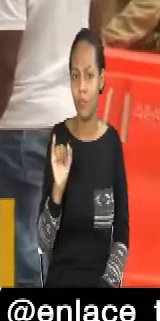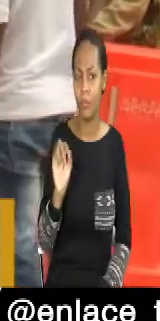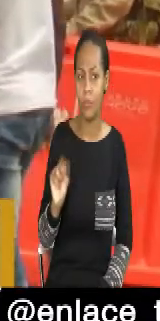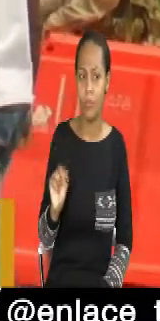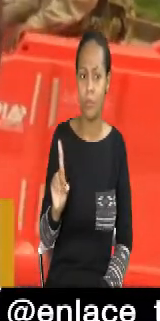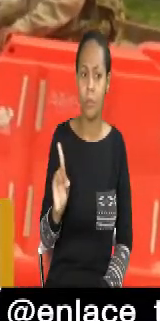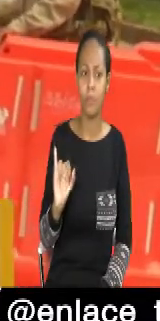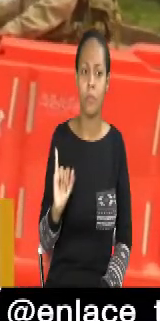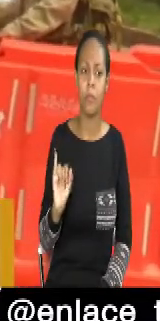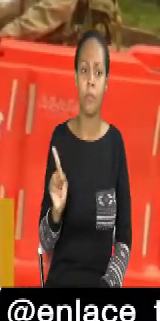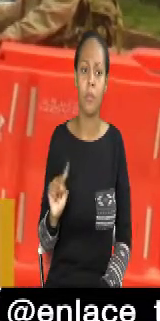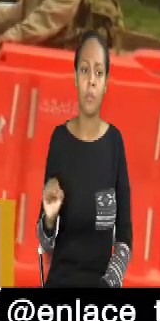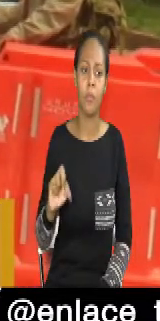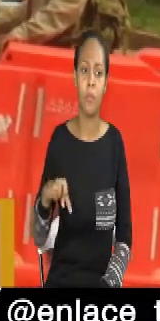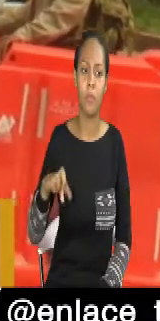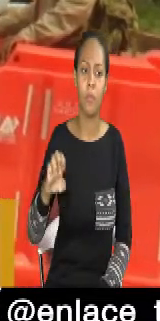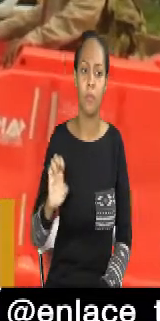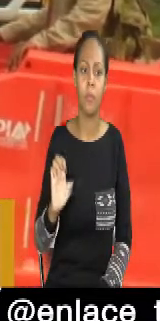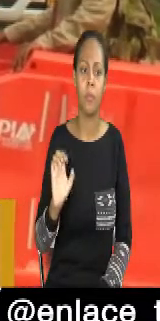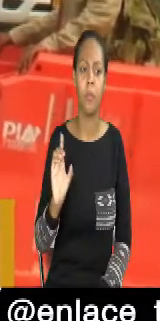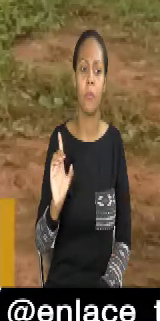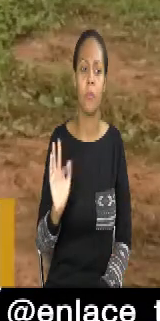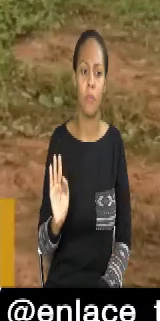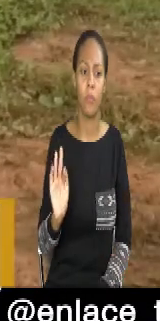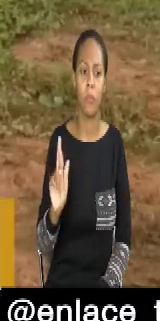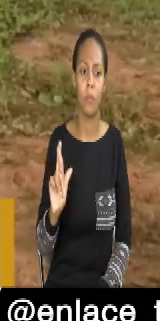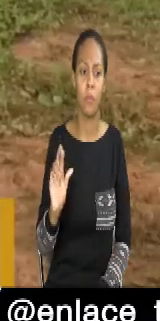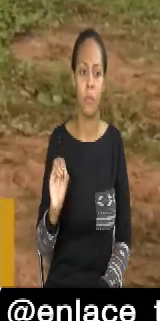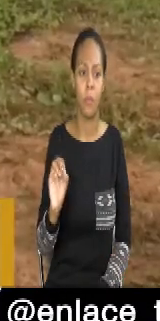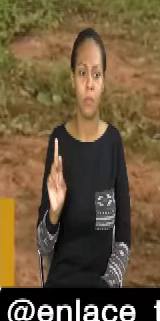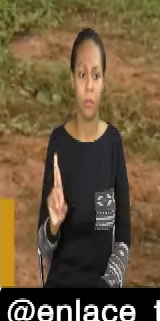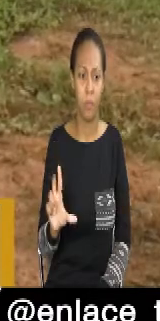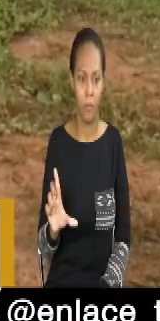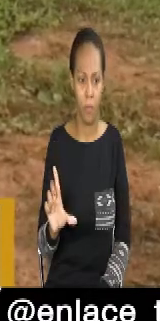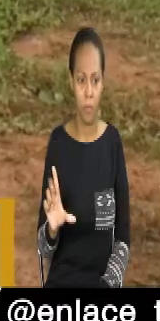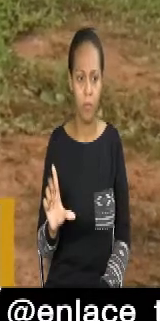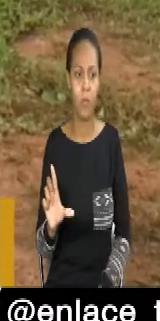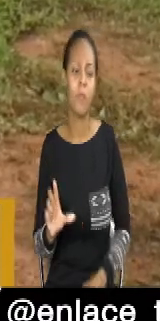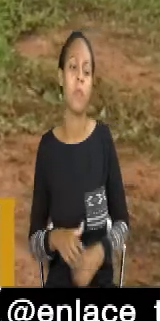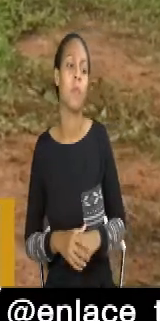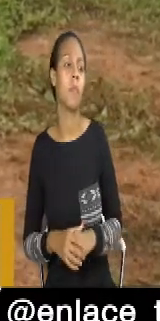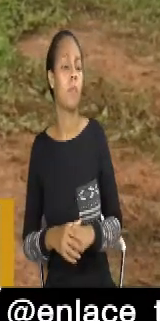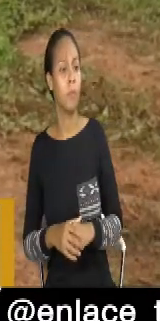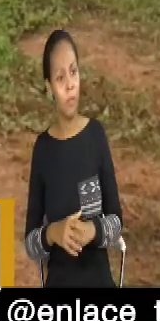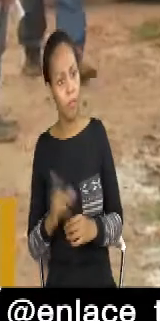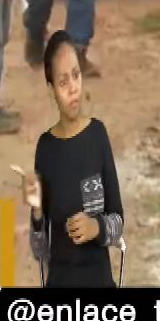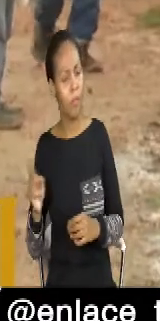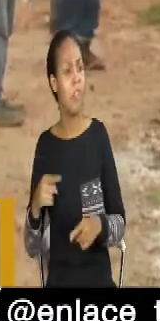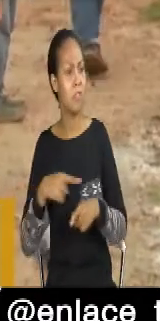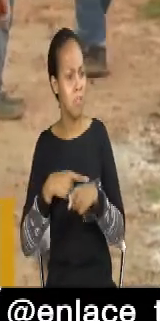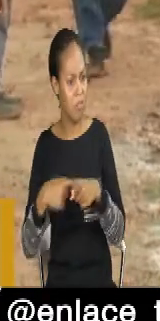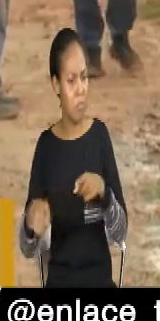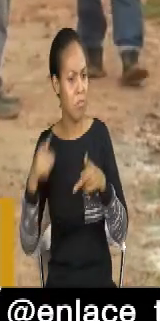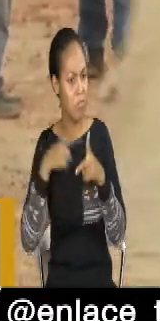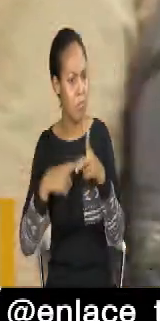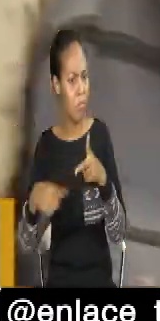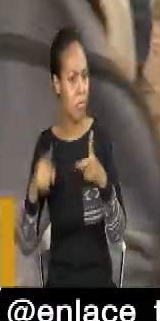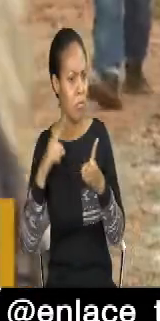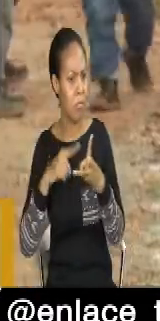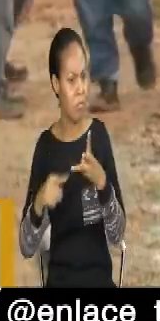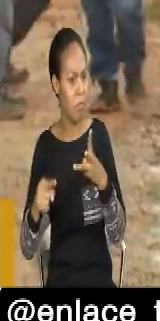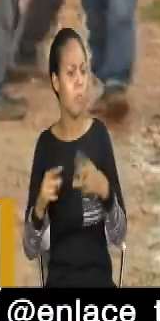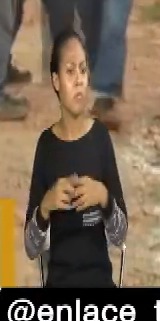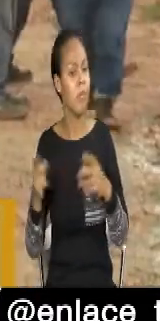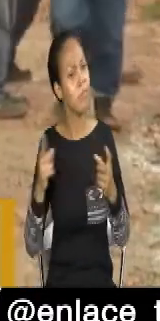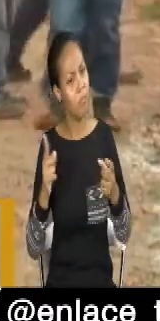del director jurídico de esa empresa portuguesa sobre los motivos que los tienen en cese de actividades desde hace varias semanas. Bueno, la verdad que es